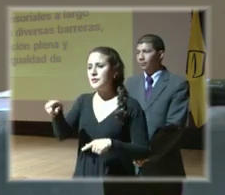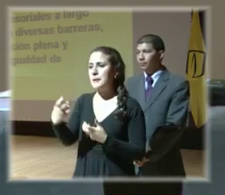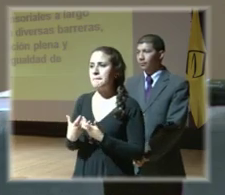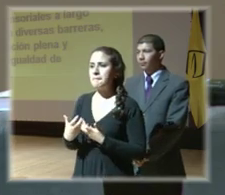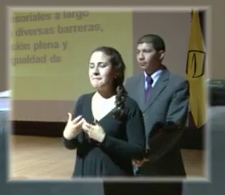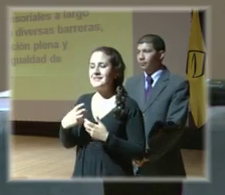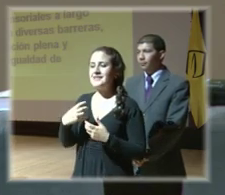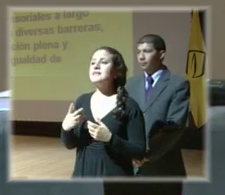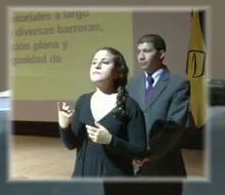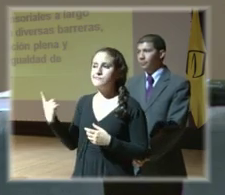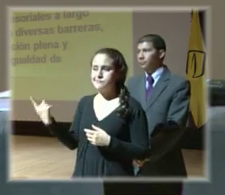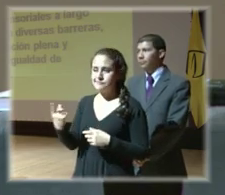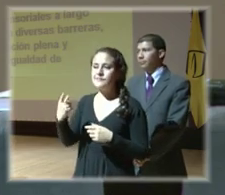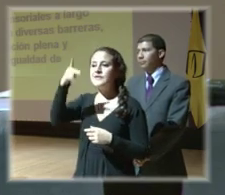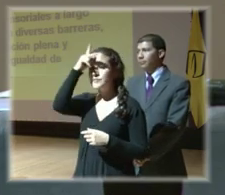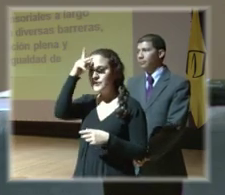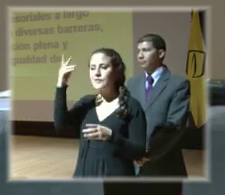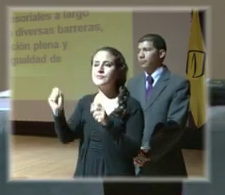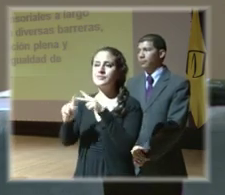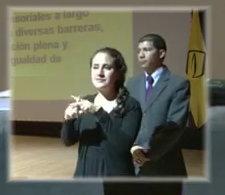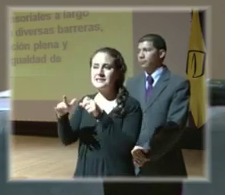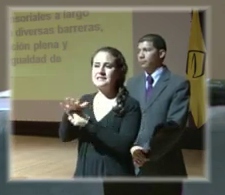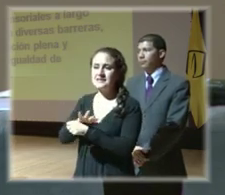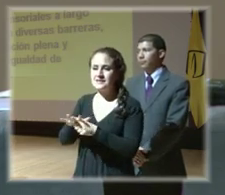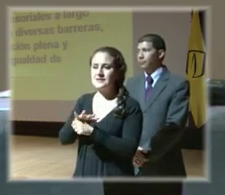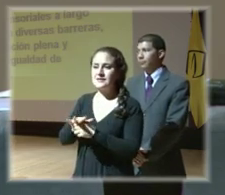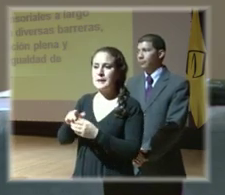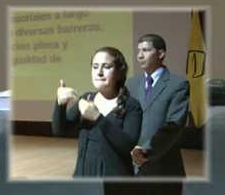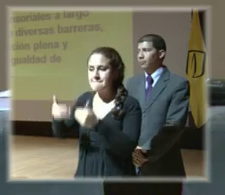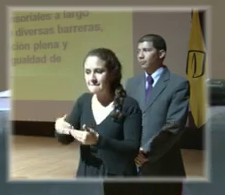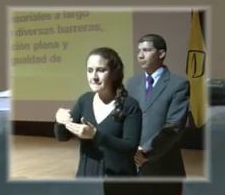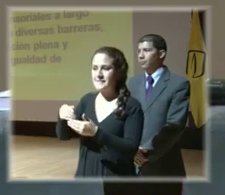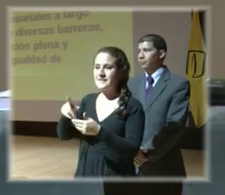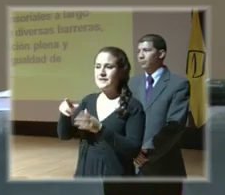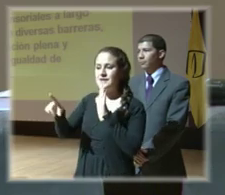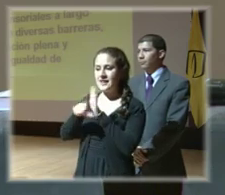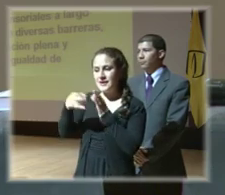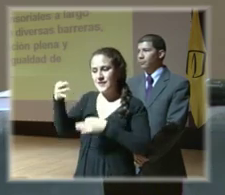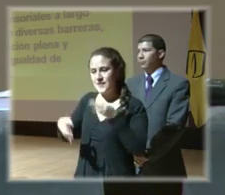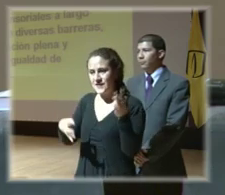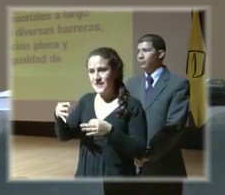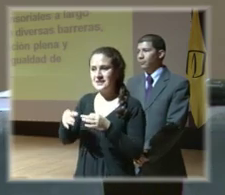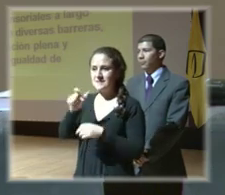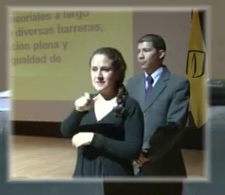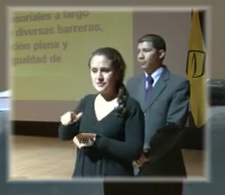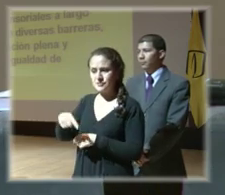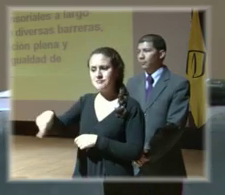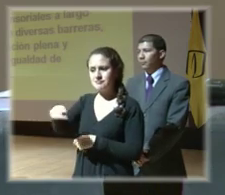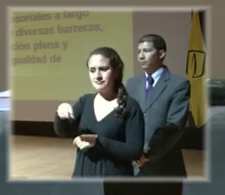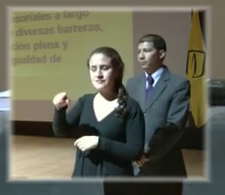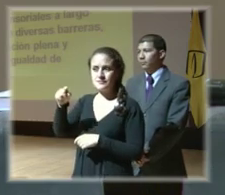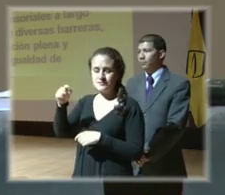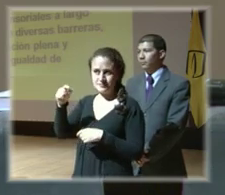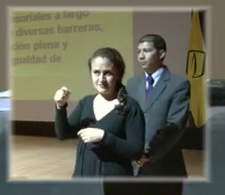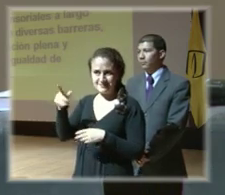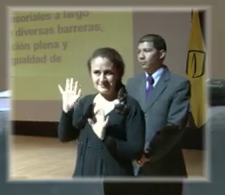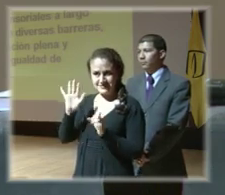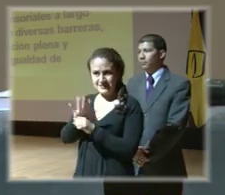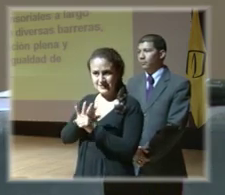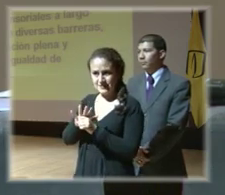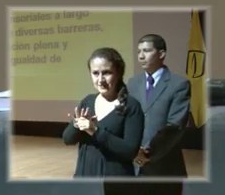siguen presentando en Perú muchos casos de restricciones de capacidad jurídica a personas que en realidad, por supuesto